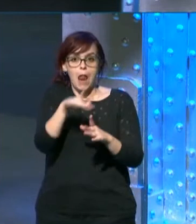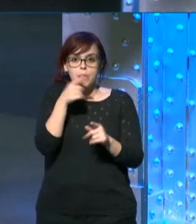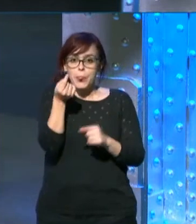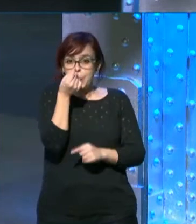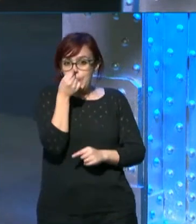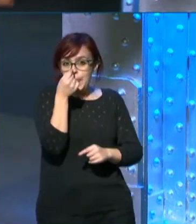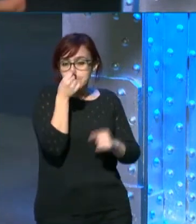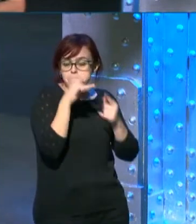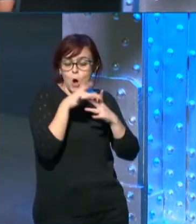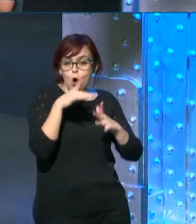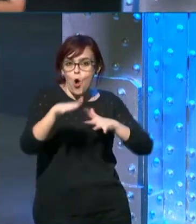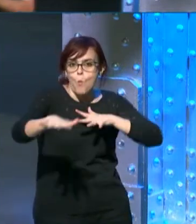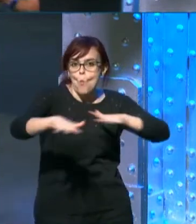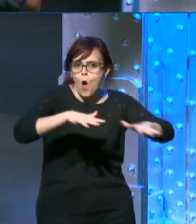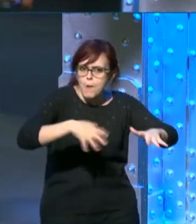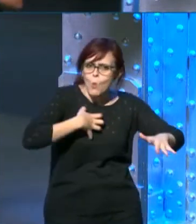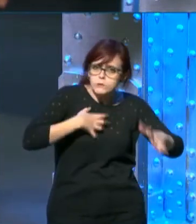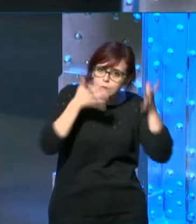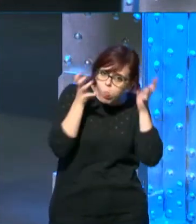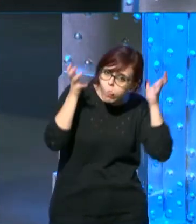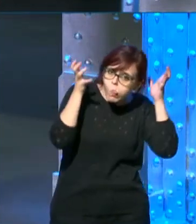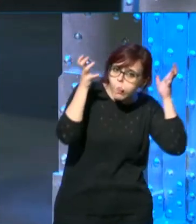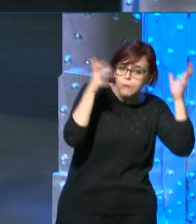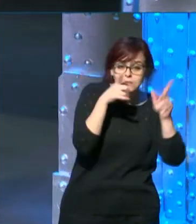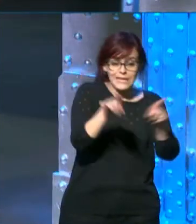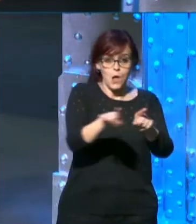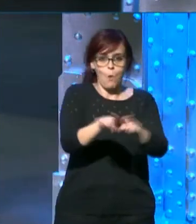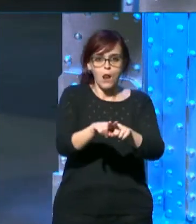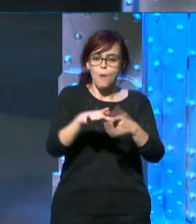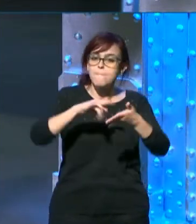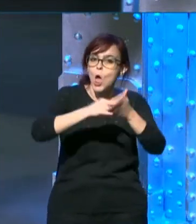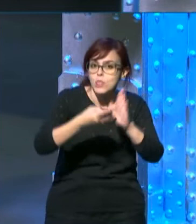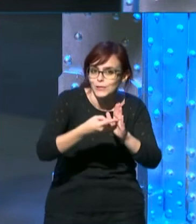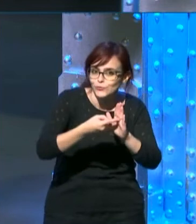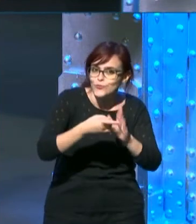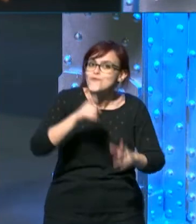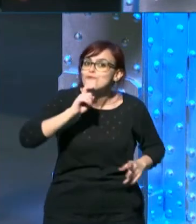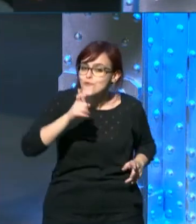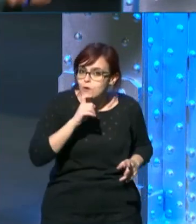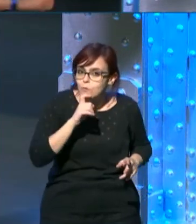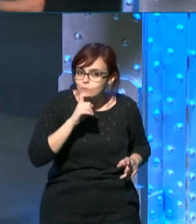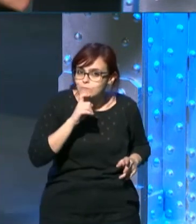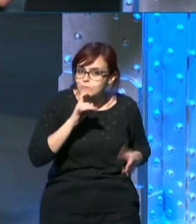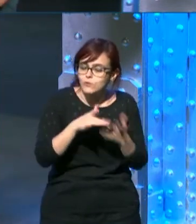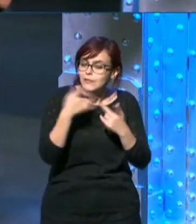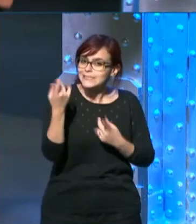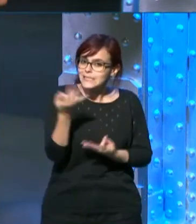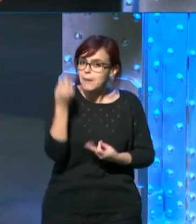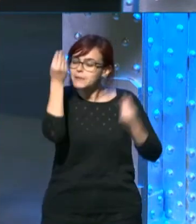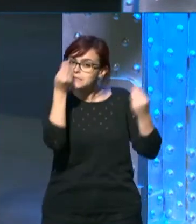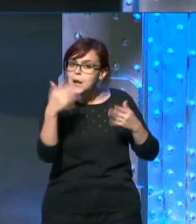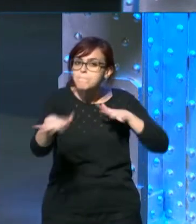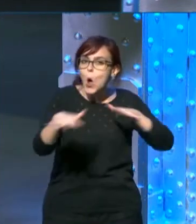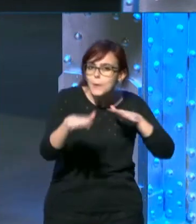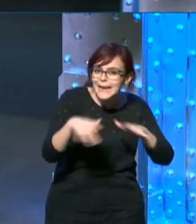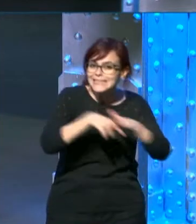cuesta mucho moverlo. Y como bien decimos nosotros sobre el día a día, es que en los proyectos hace mucho frío y siempre tenemos el